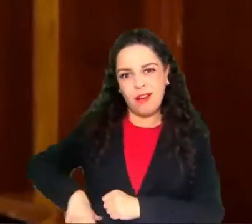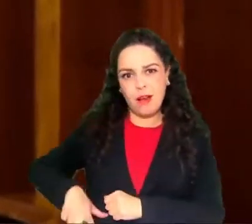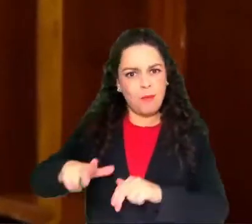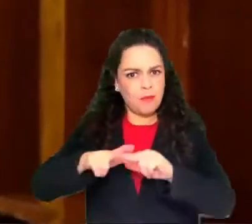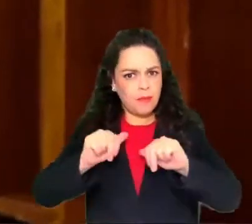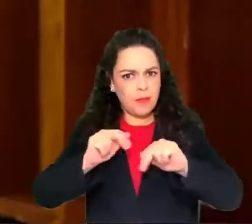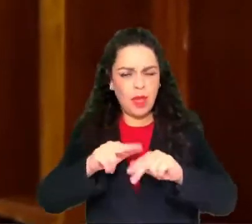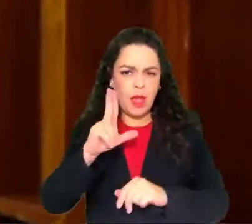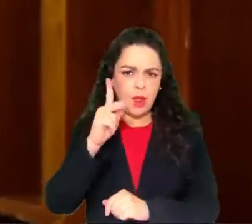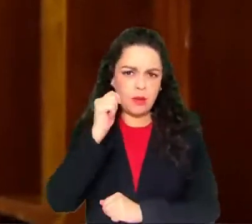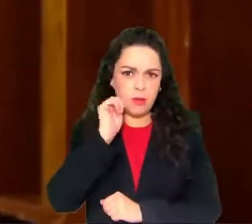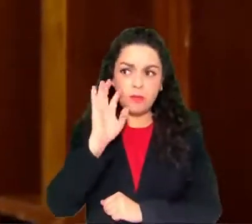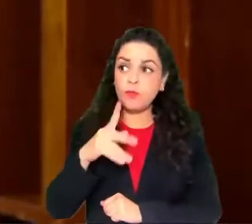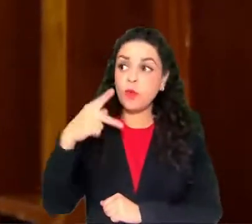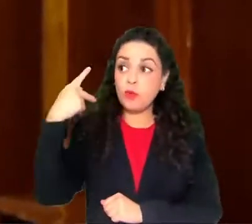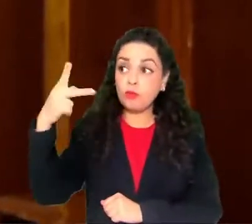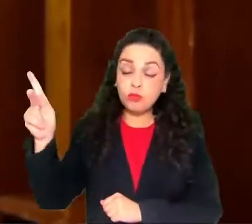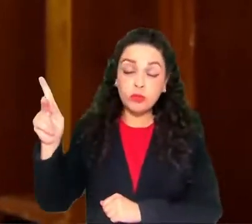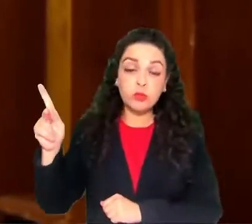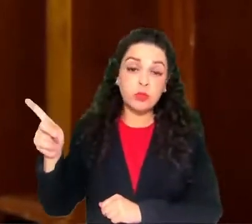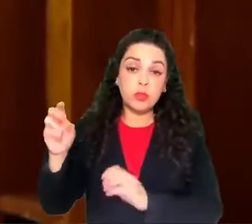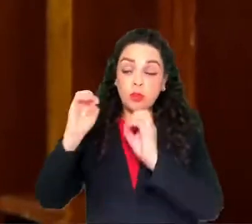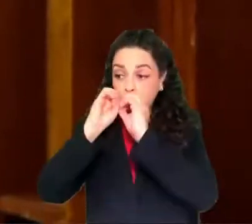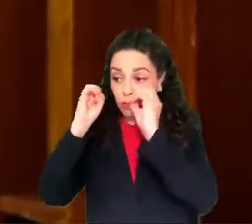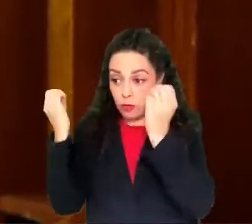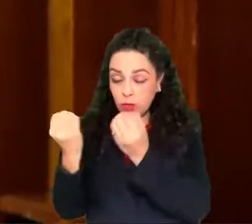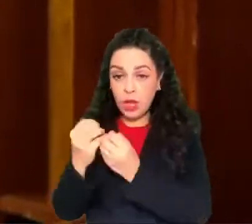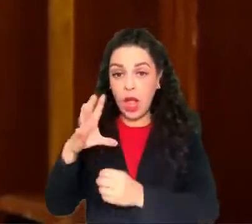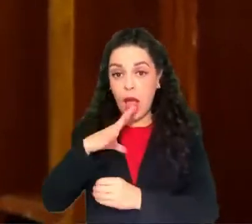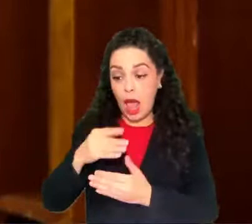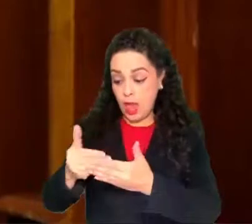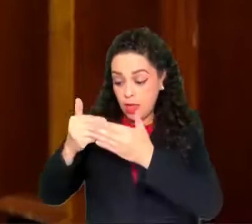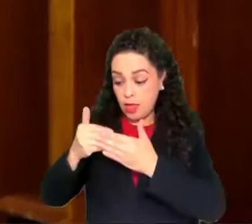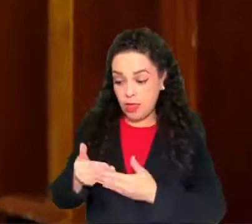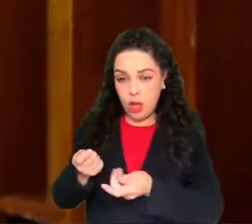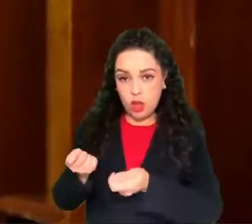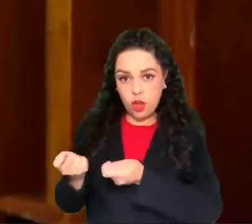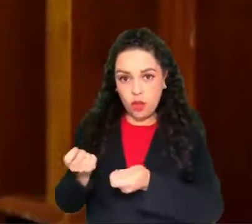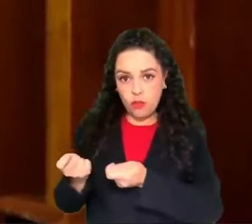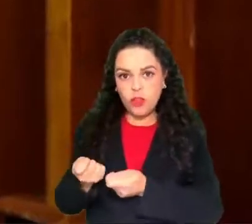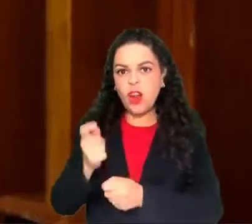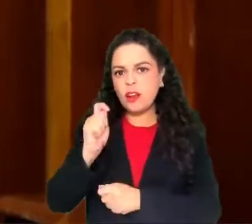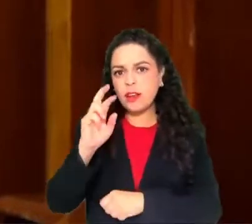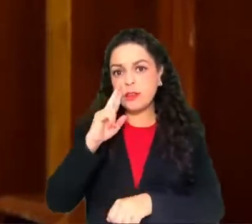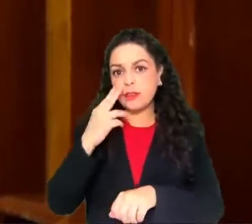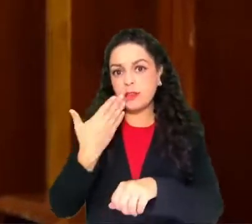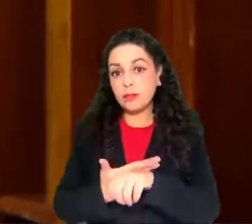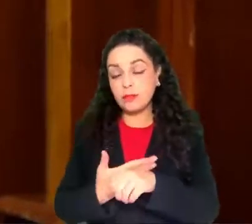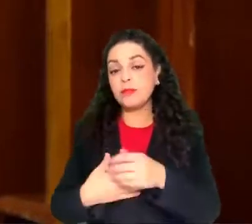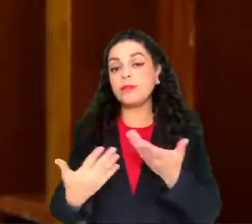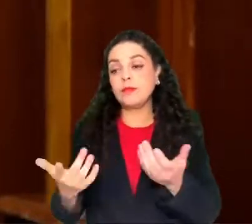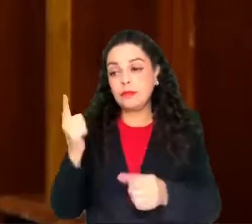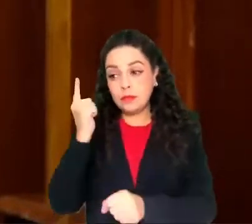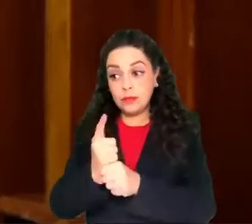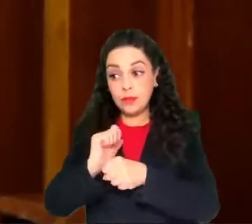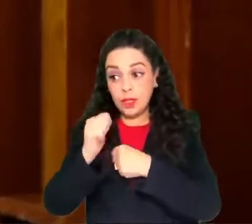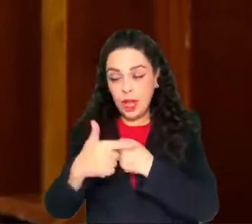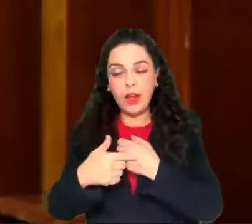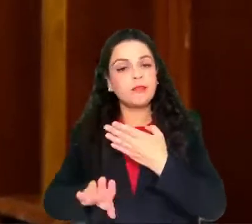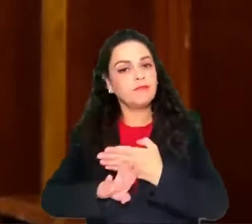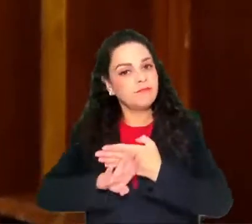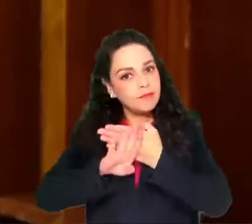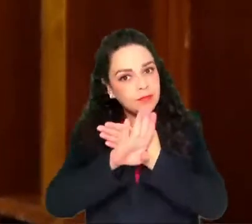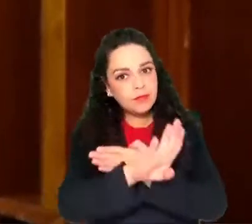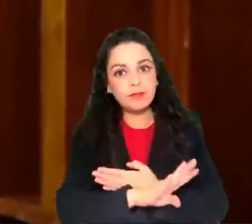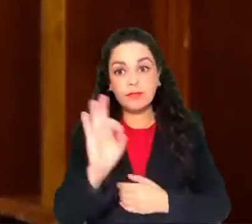control es encargarse de prevenir detectar y abatir posibles actos de corrupción y promover